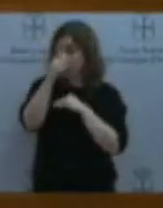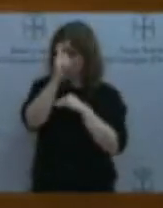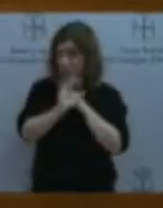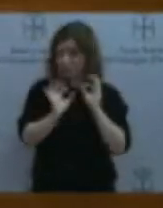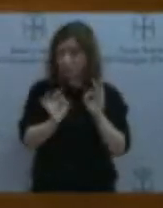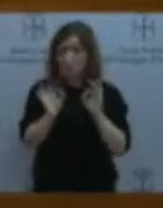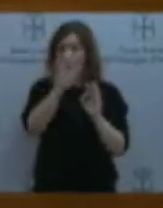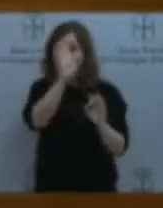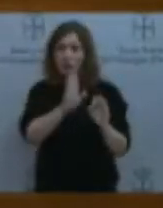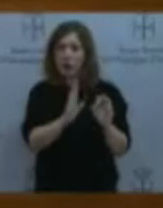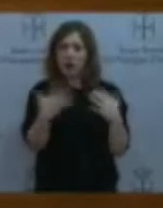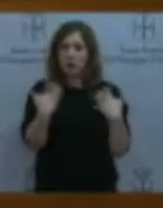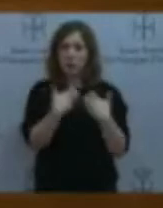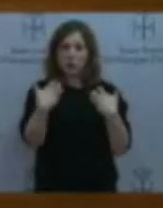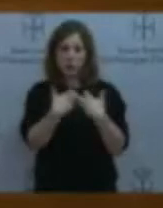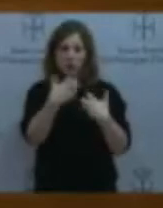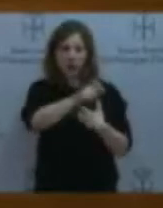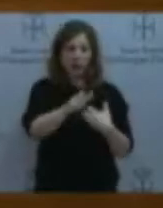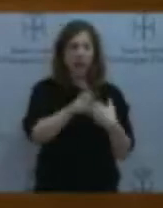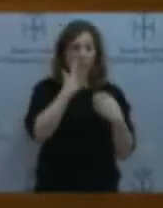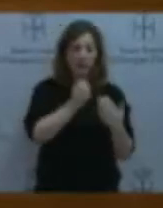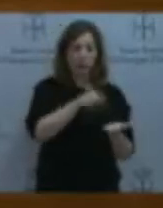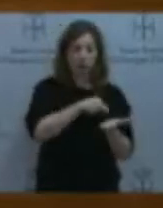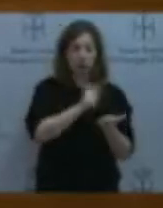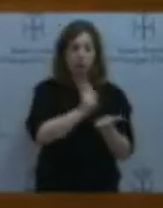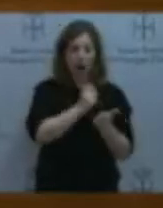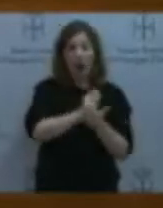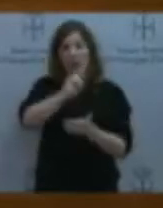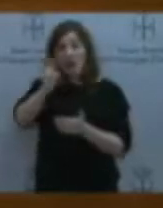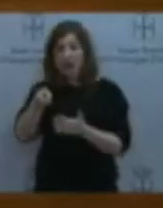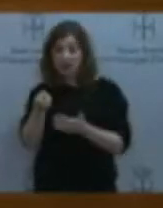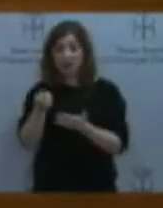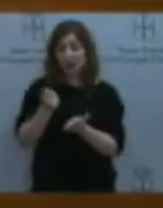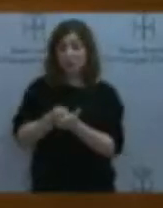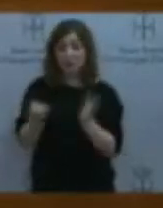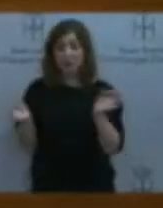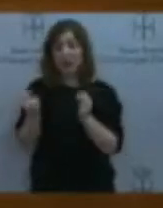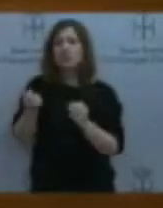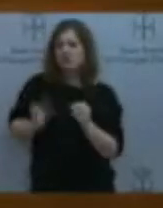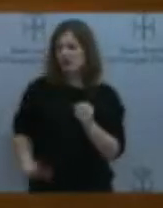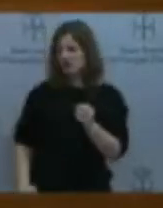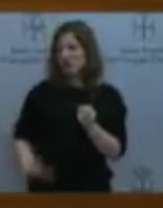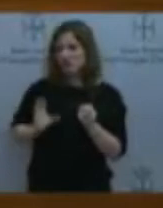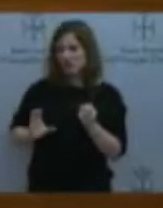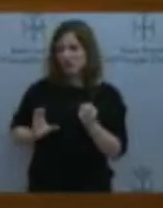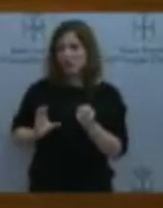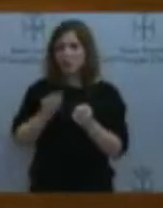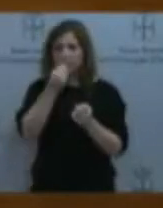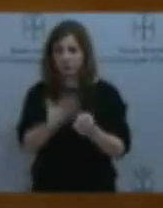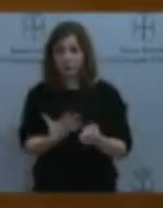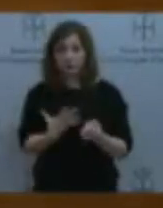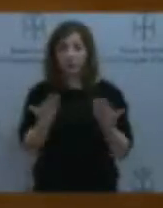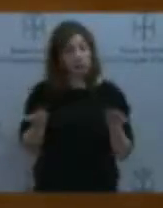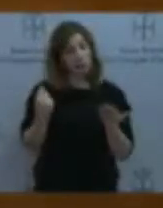unos y otros, los que realmente tributan, mientras se van de rositas los que no hacen absolutamente nada. Con la